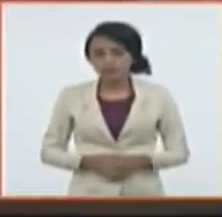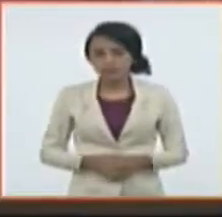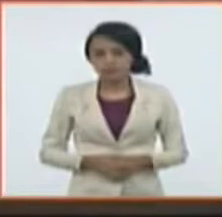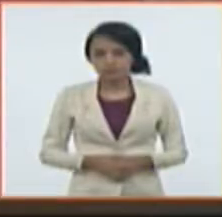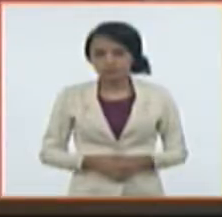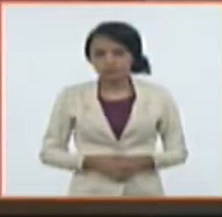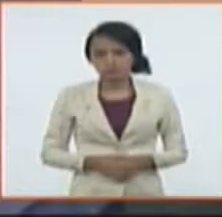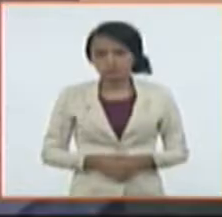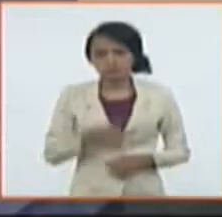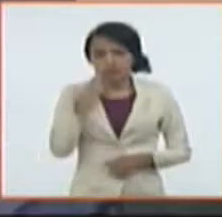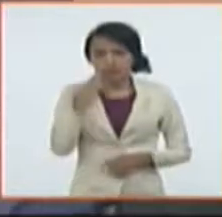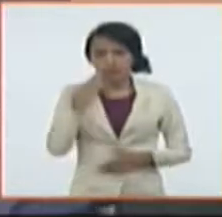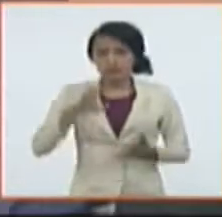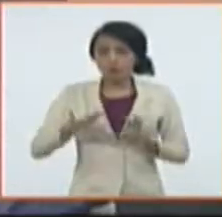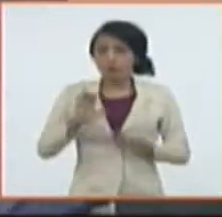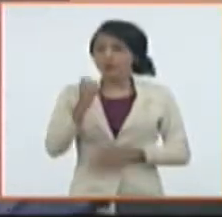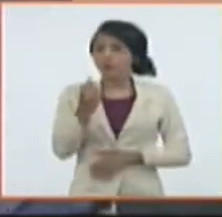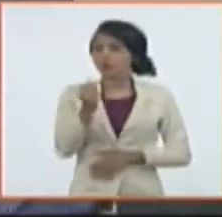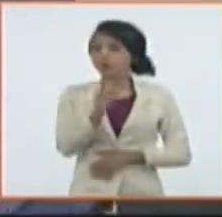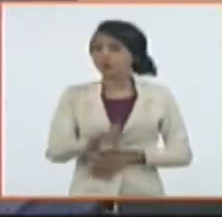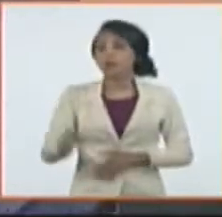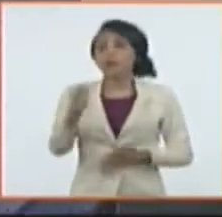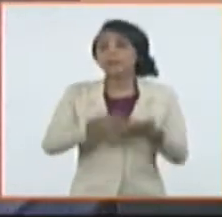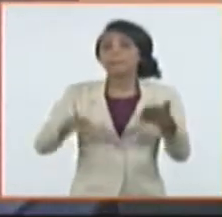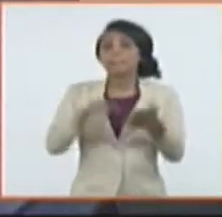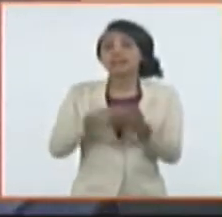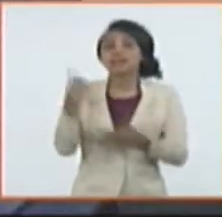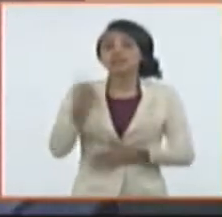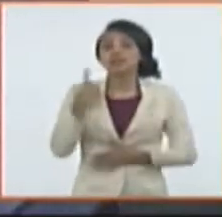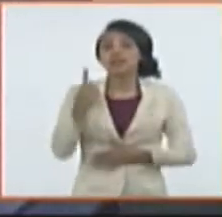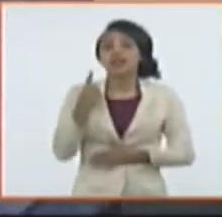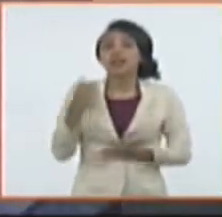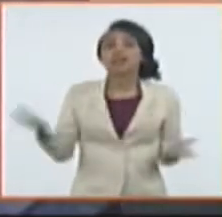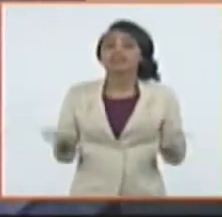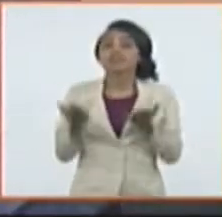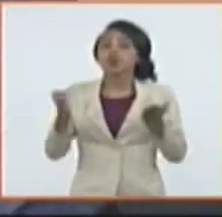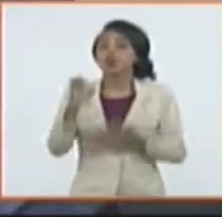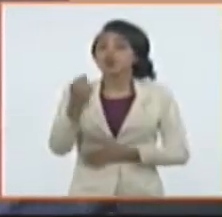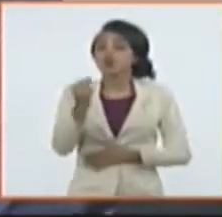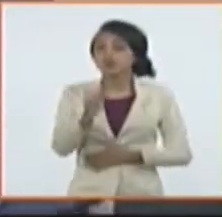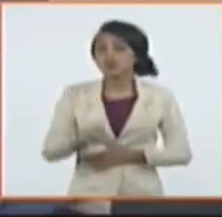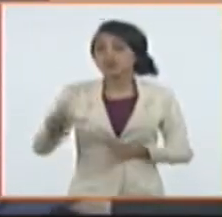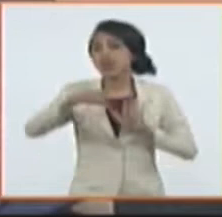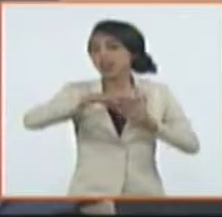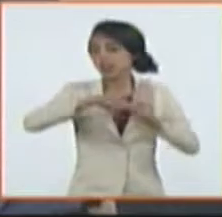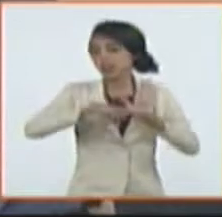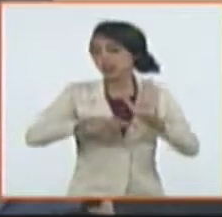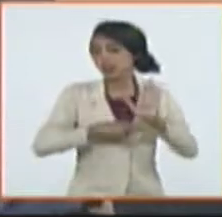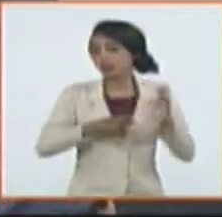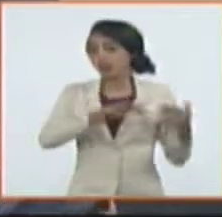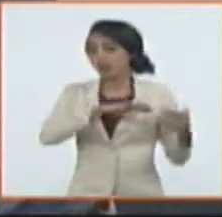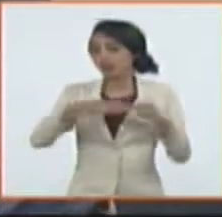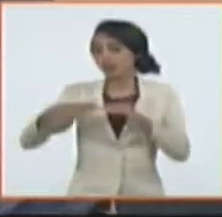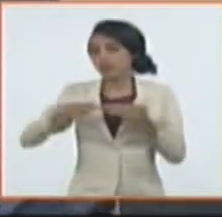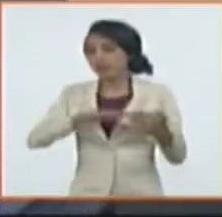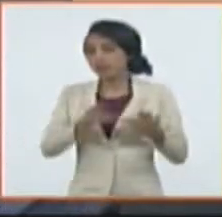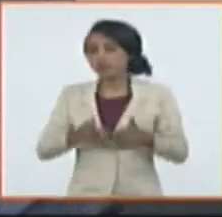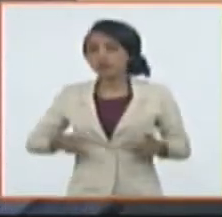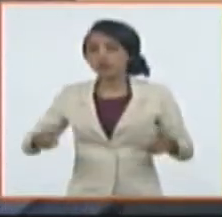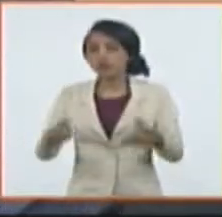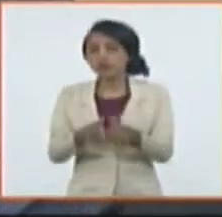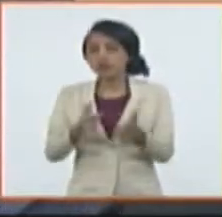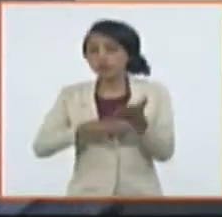modelo económico y social, está en el Plan Nacional de Desarrollo Económico y Social, está en los lineamientos, está en los debates que hicimos del Congreso del Partido hacia donde